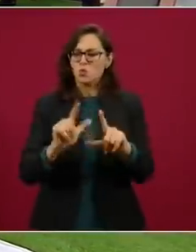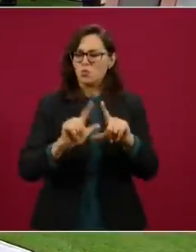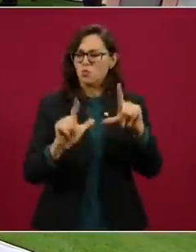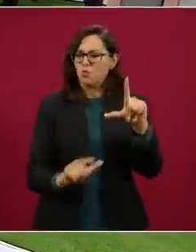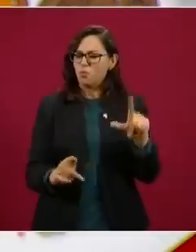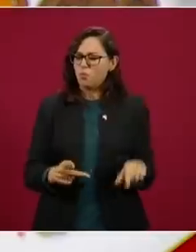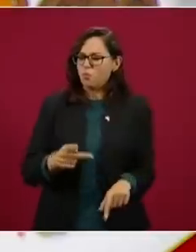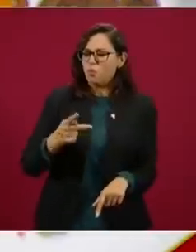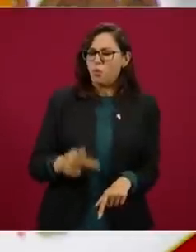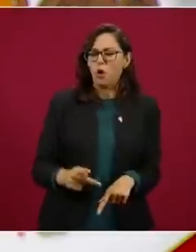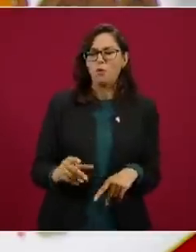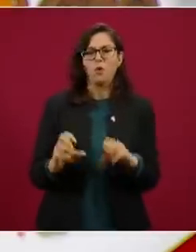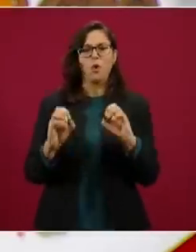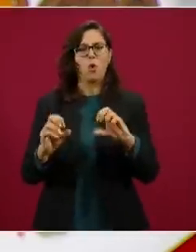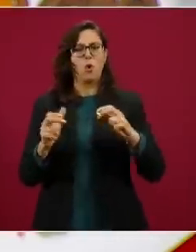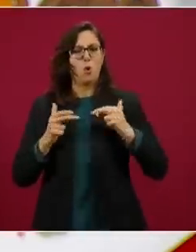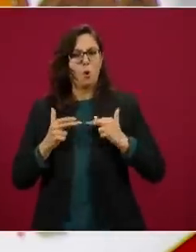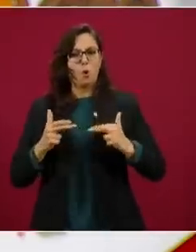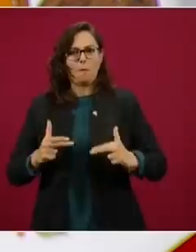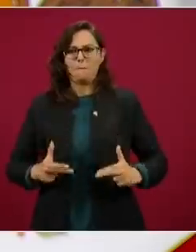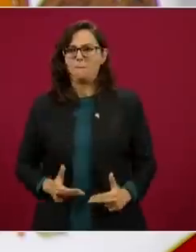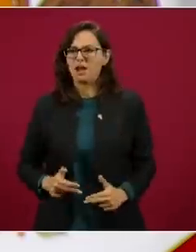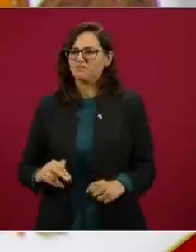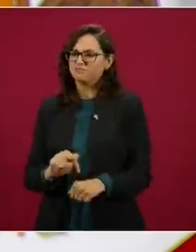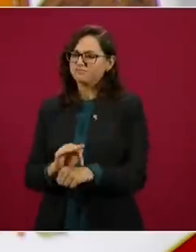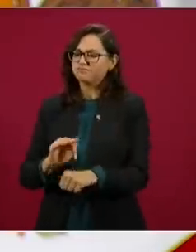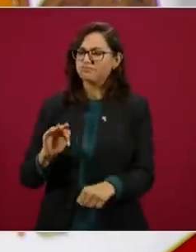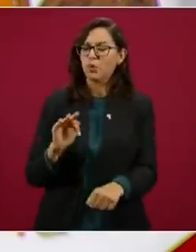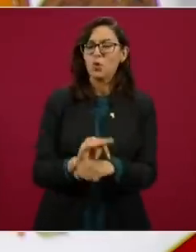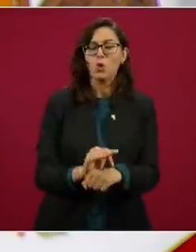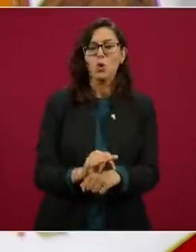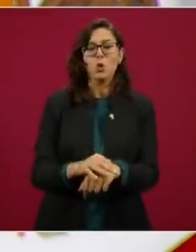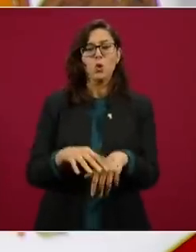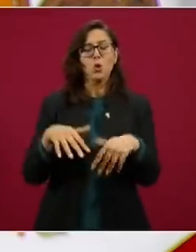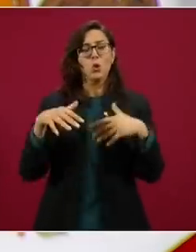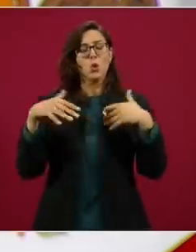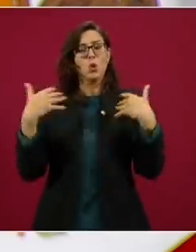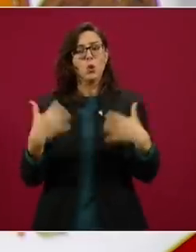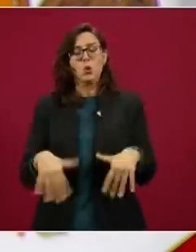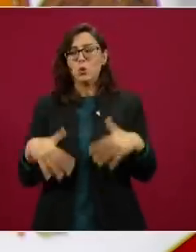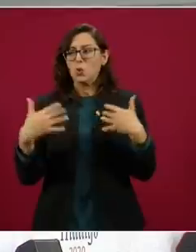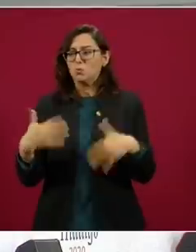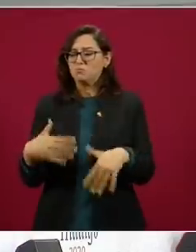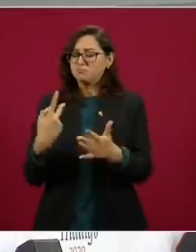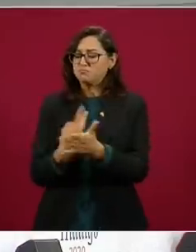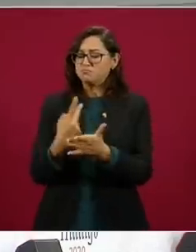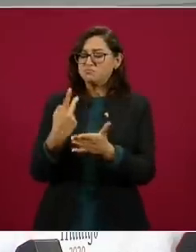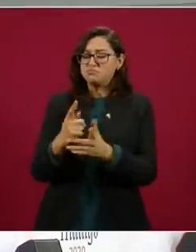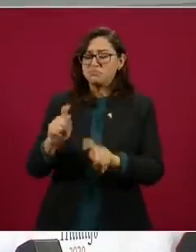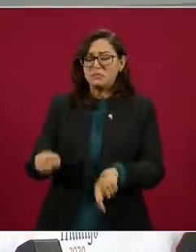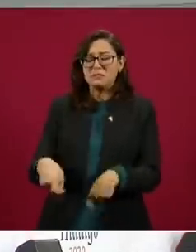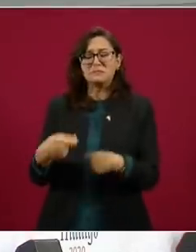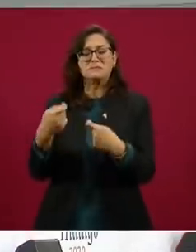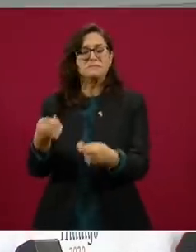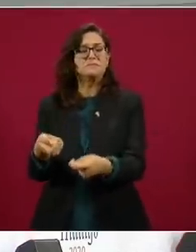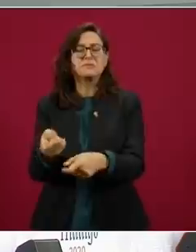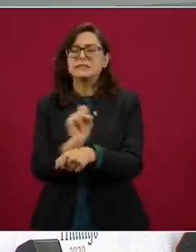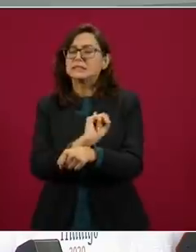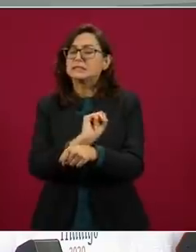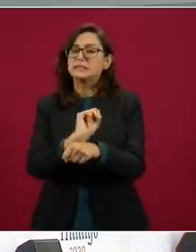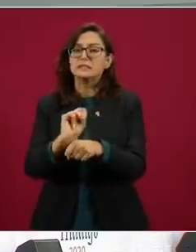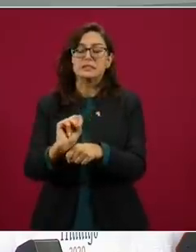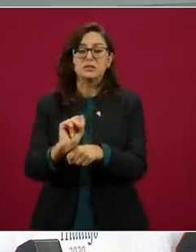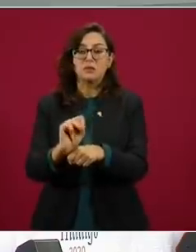oa la humanidad es solamente un pequeño símbolo del enorme reconocimiento